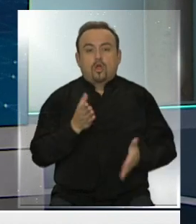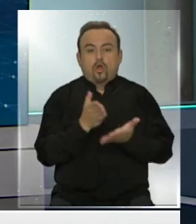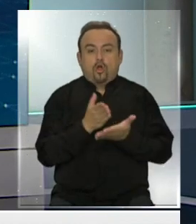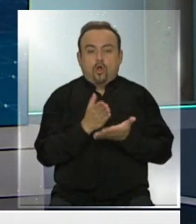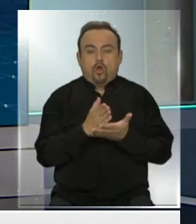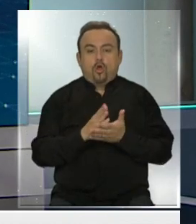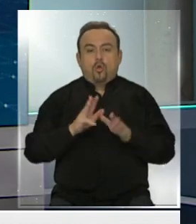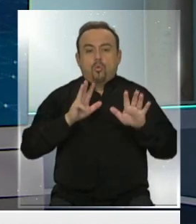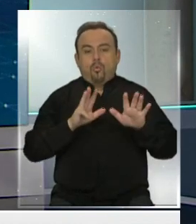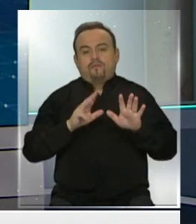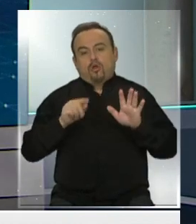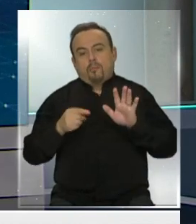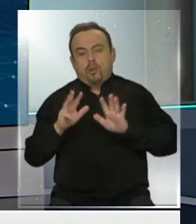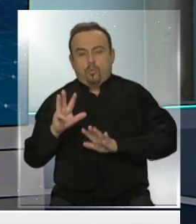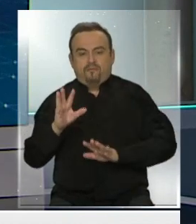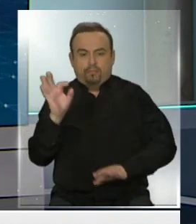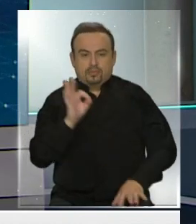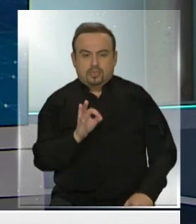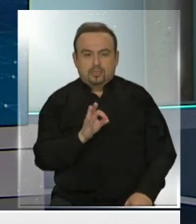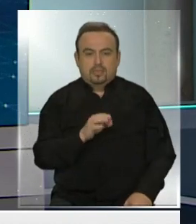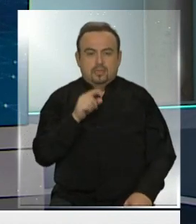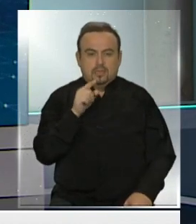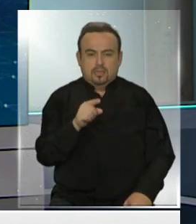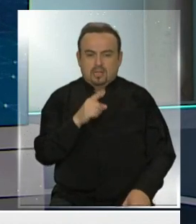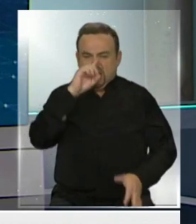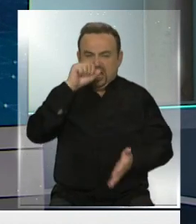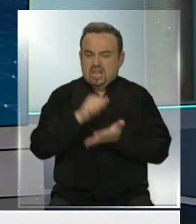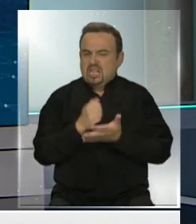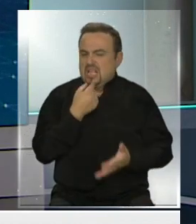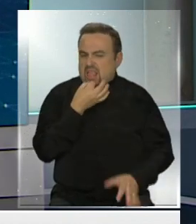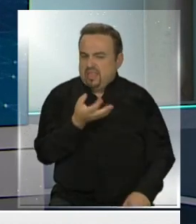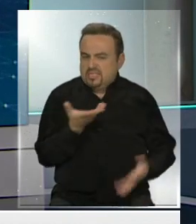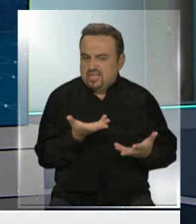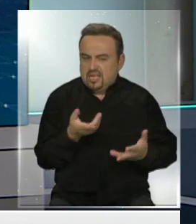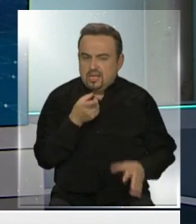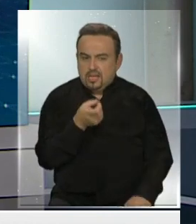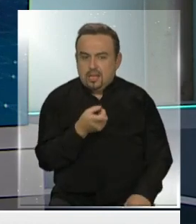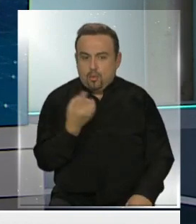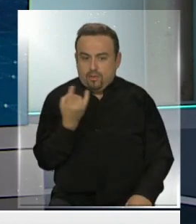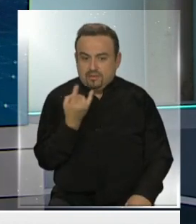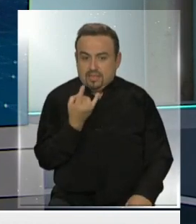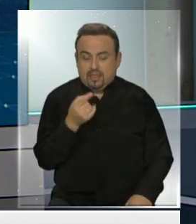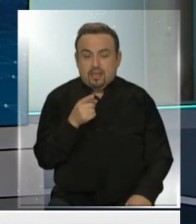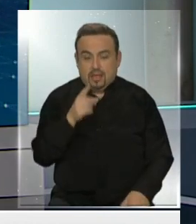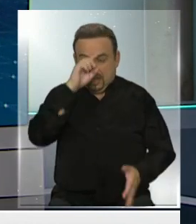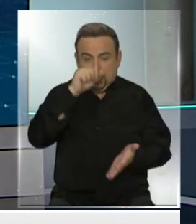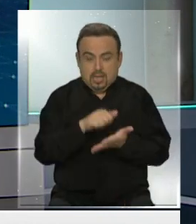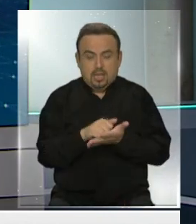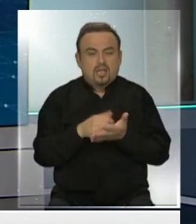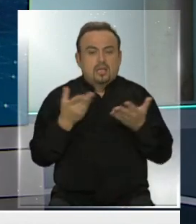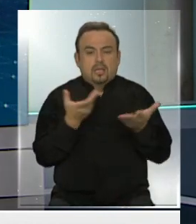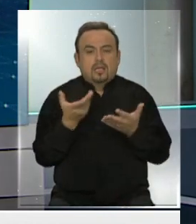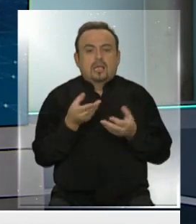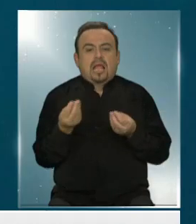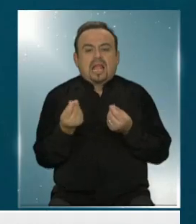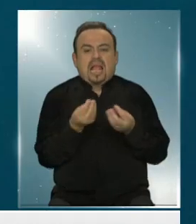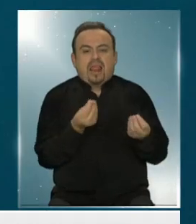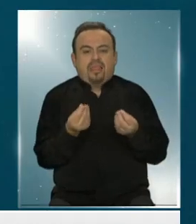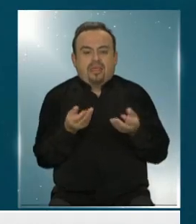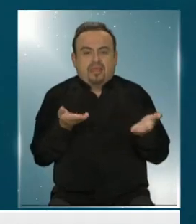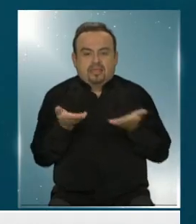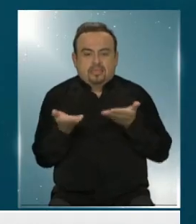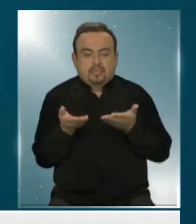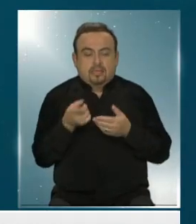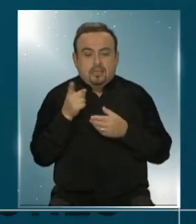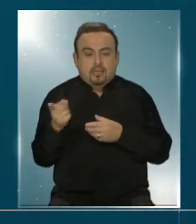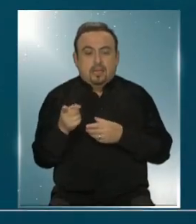99 por ciento que dicen estos reclamos bueno principalmente con universidades se concentra en la calidad del servicio de